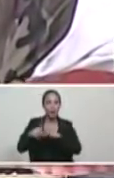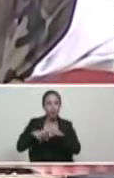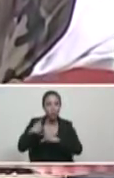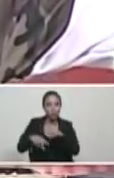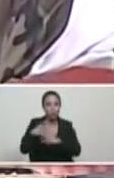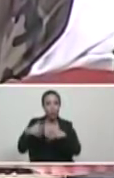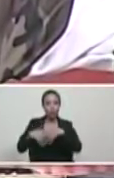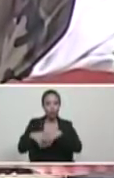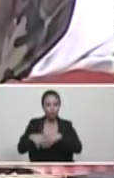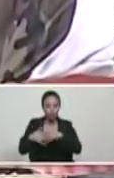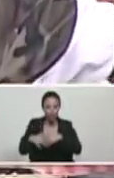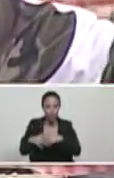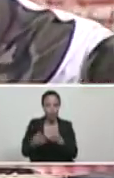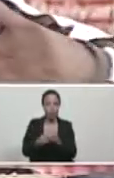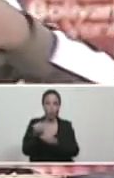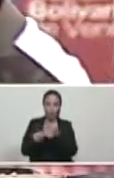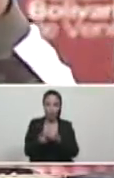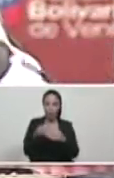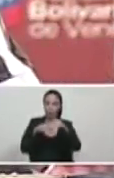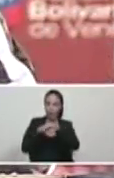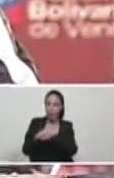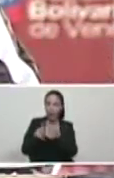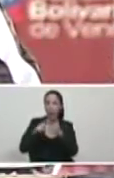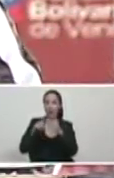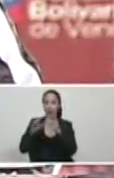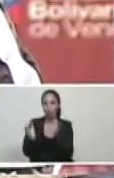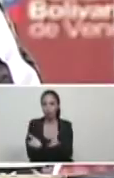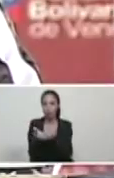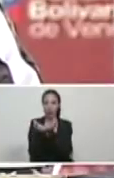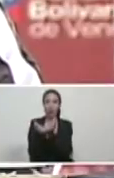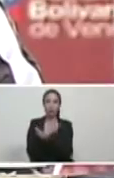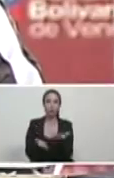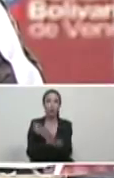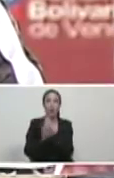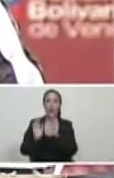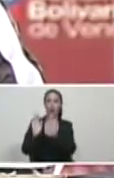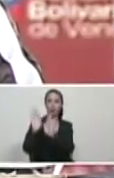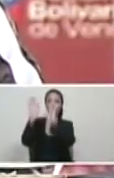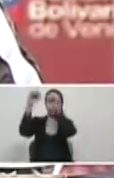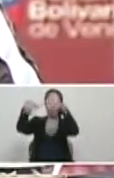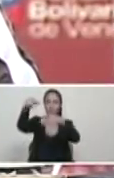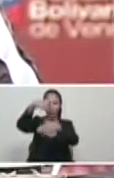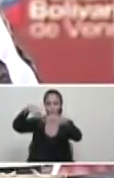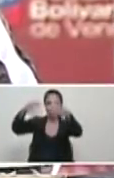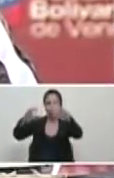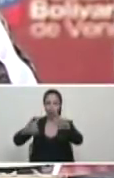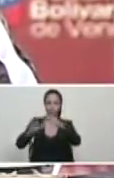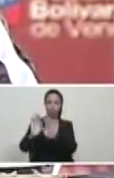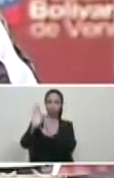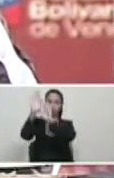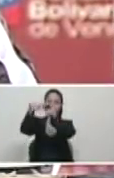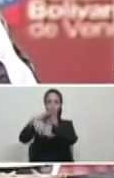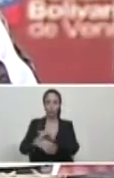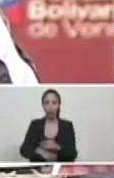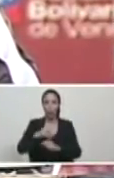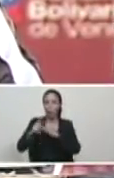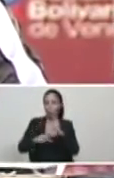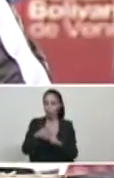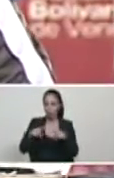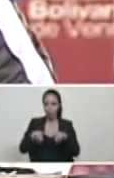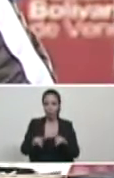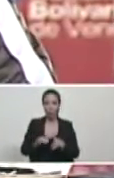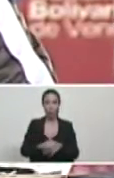nosotros a través del Movimiento por la Paz y la Vida. Estamos haciendo tableros de baloncesto, por supuesto, con ahora